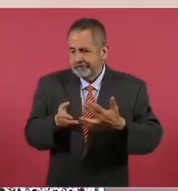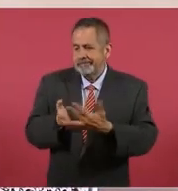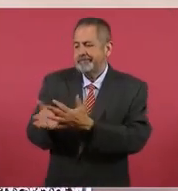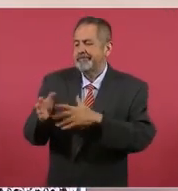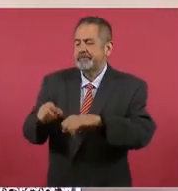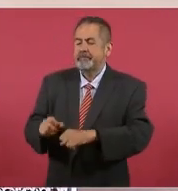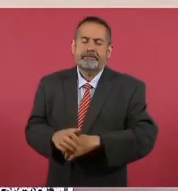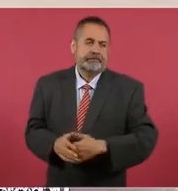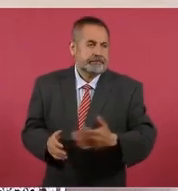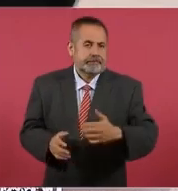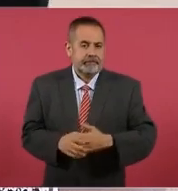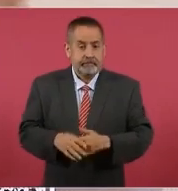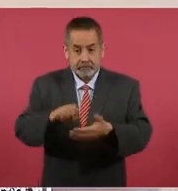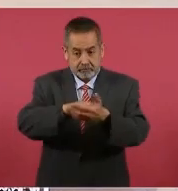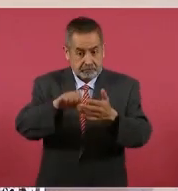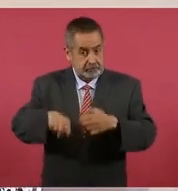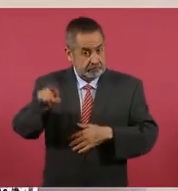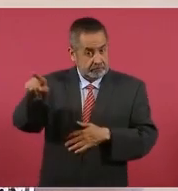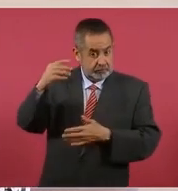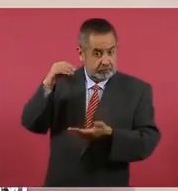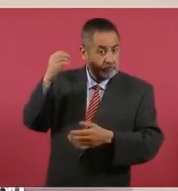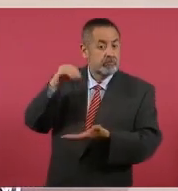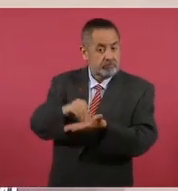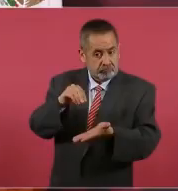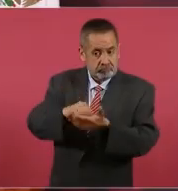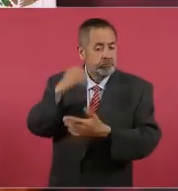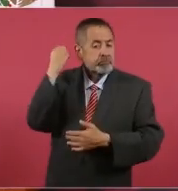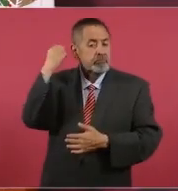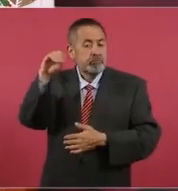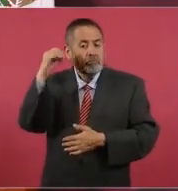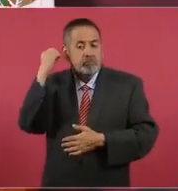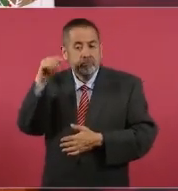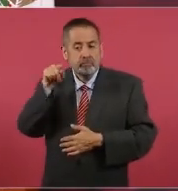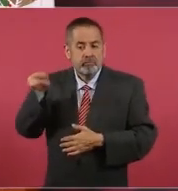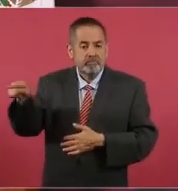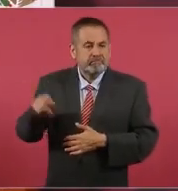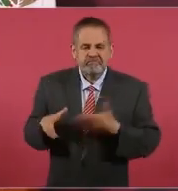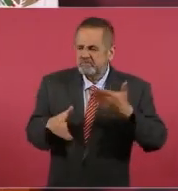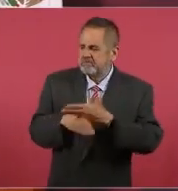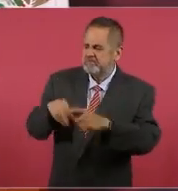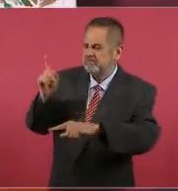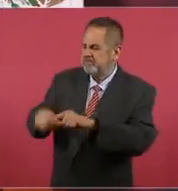Todavía, por ejemplo, en Oaxaca, porque ahí no pudieron